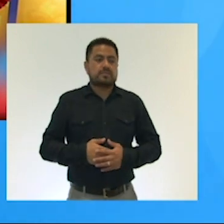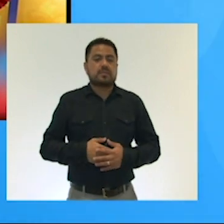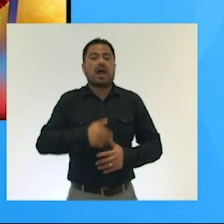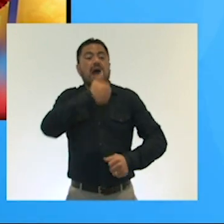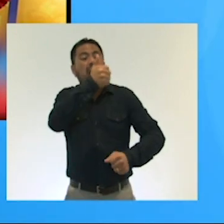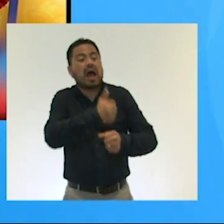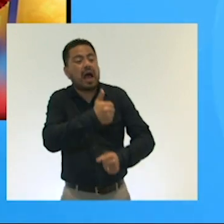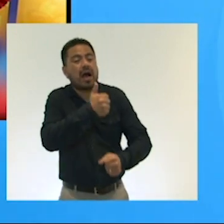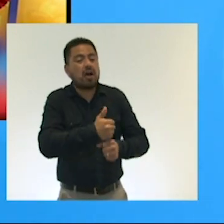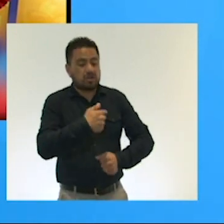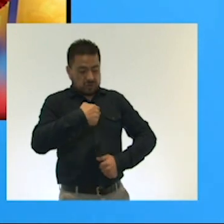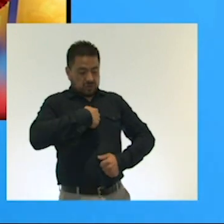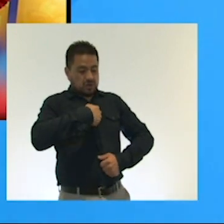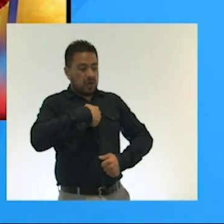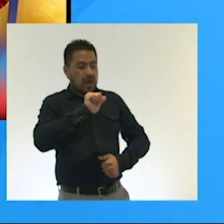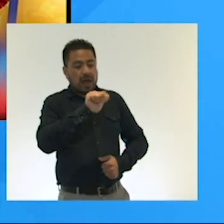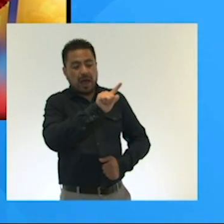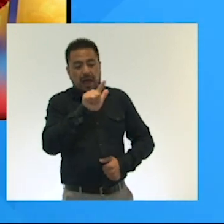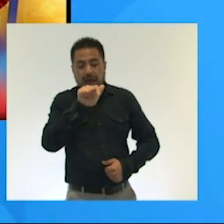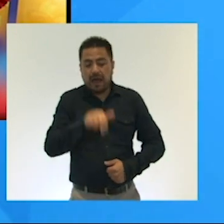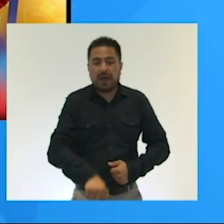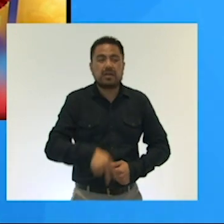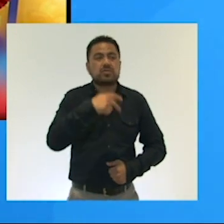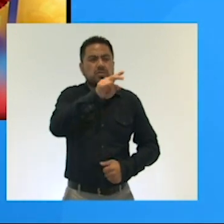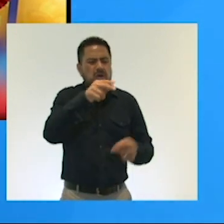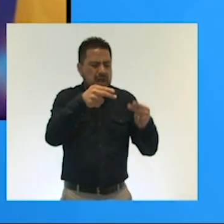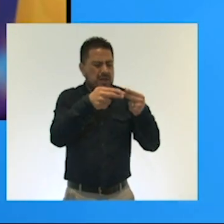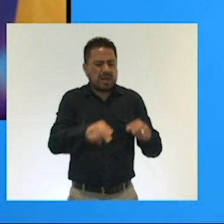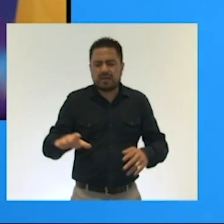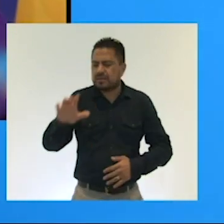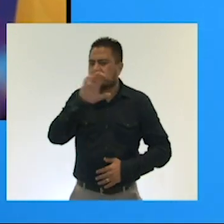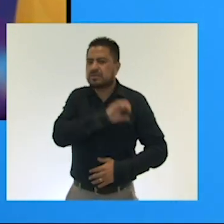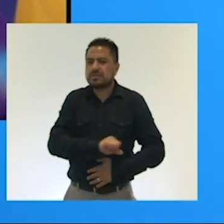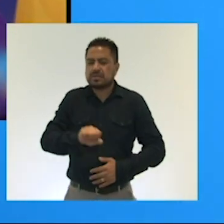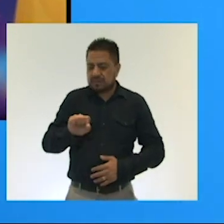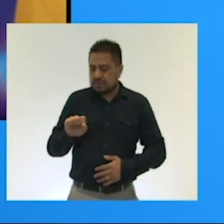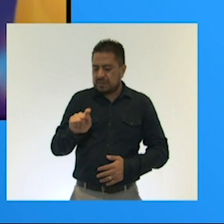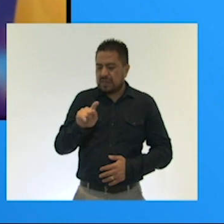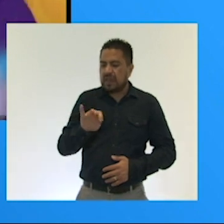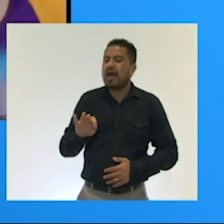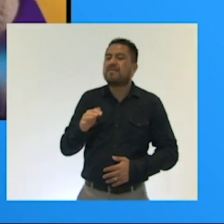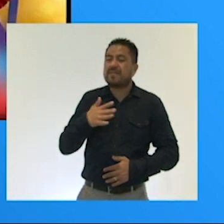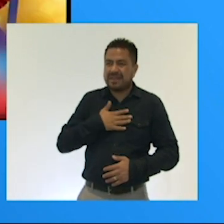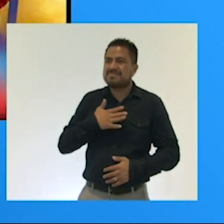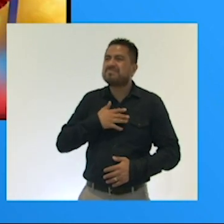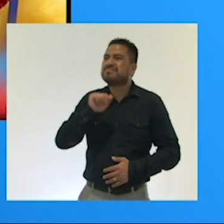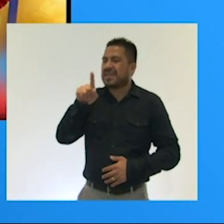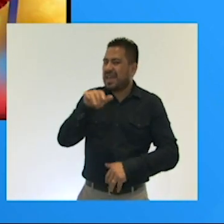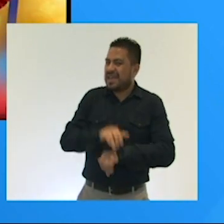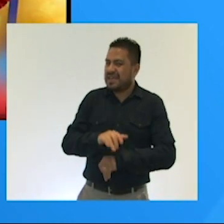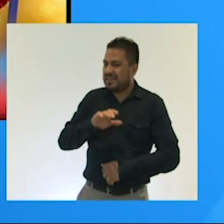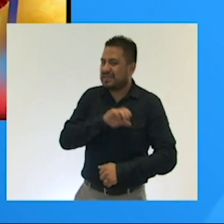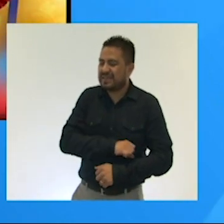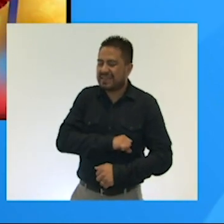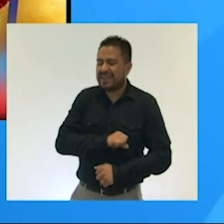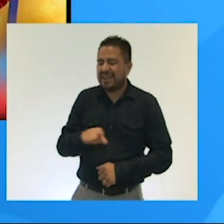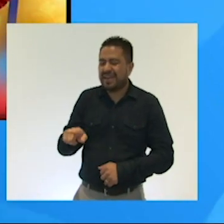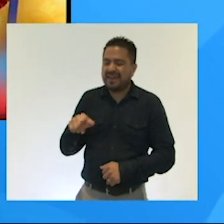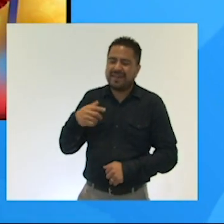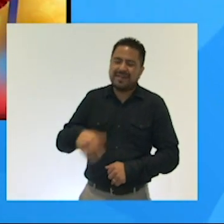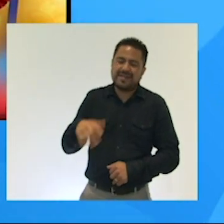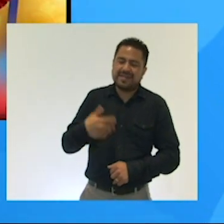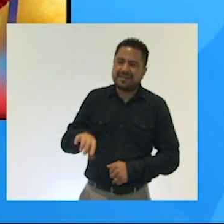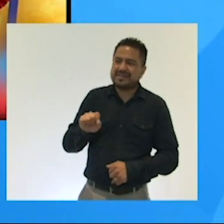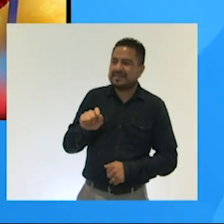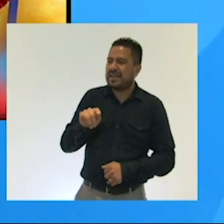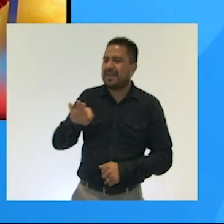Abuelita, soy yo, Alan, tu nieto favorito. Y Staff, su amigo favorito. ¡Ay, Staff! ¿Cómo